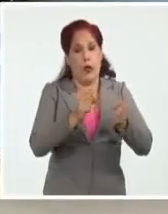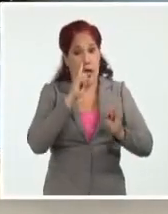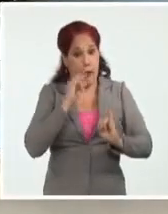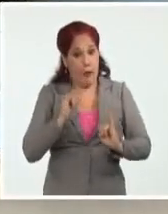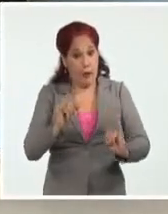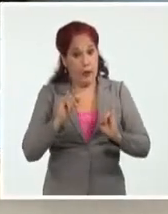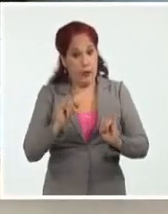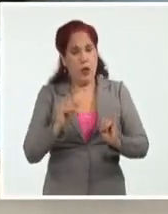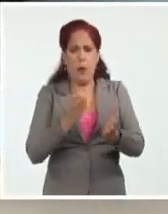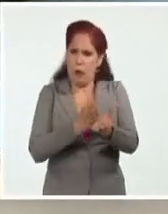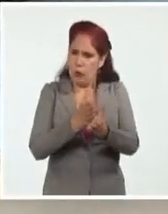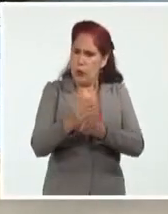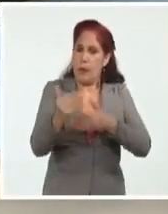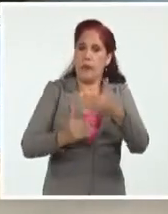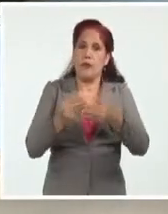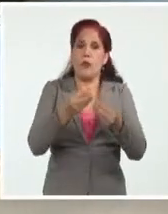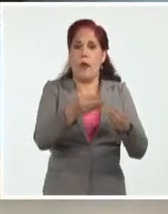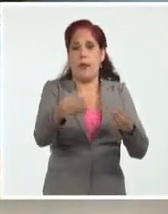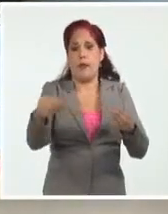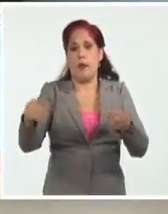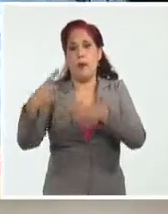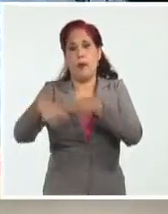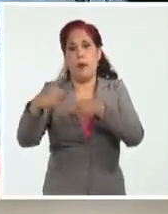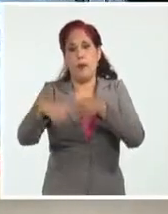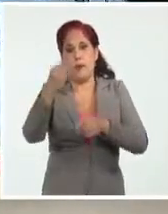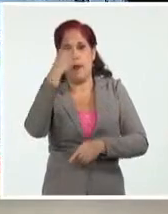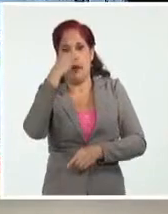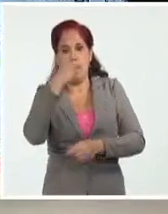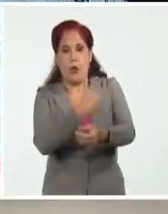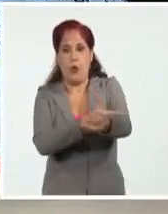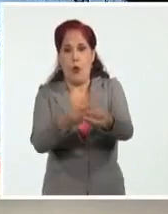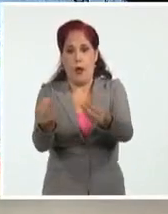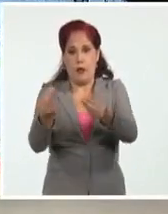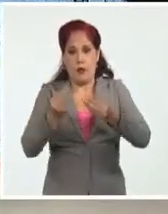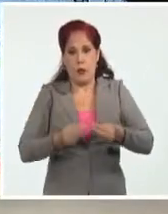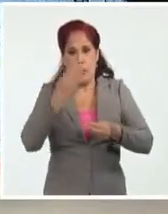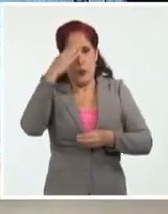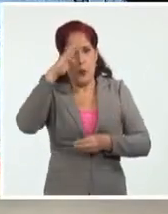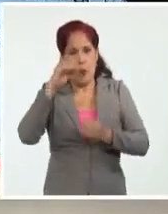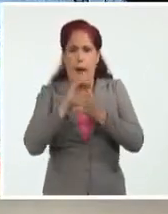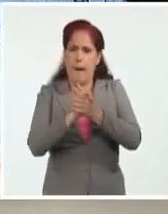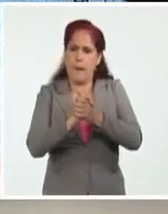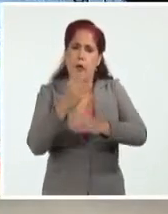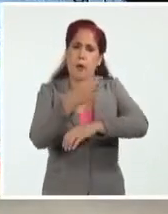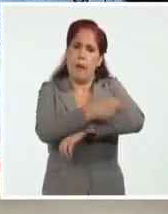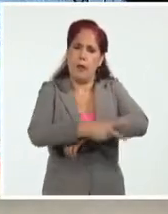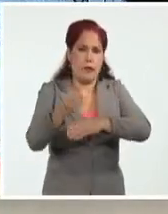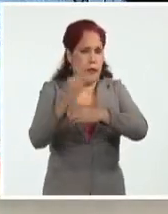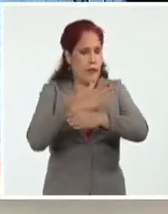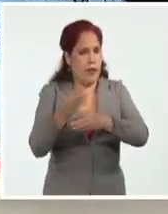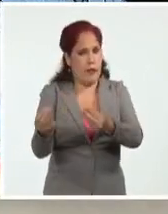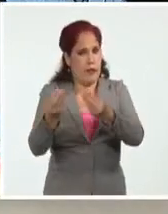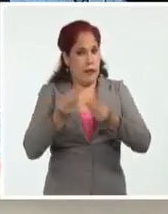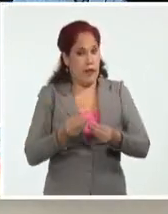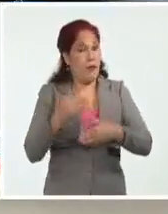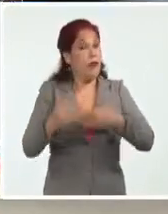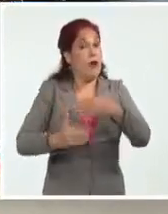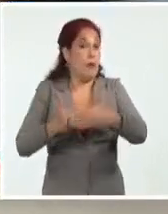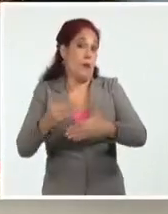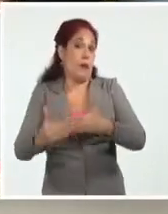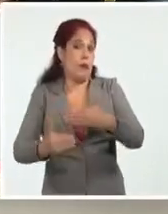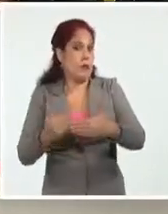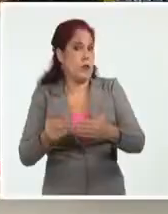está, dará seguimiento al proceso de distribución de los productos alimenticios donados a Cuba por países amigos y a los mecanismos establecidos para